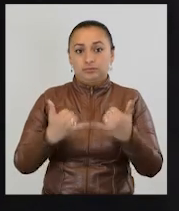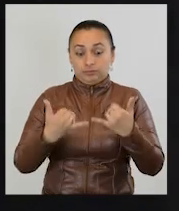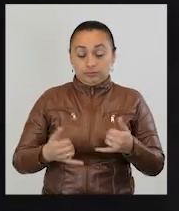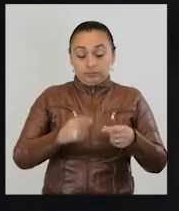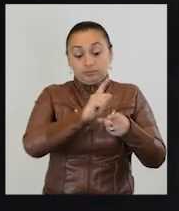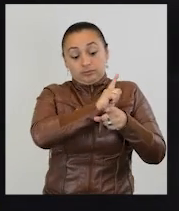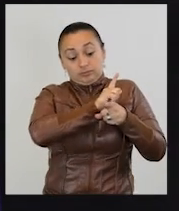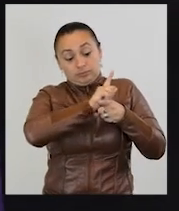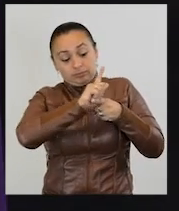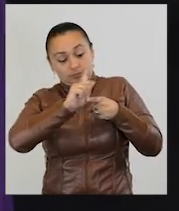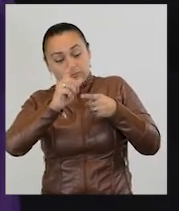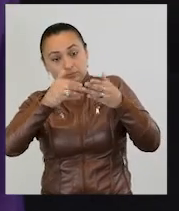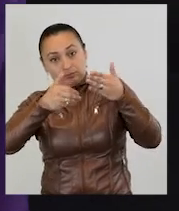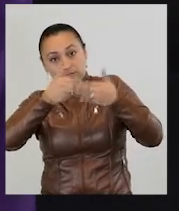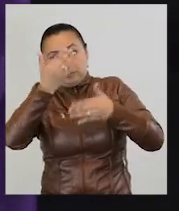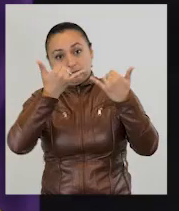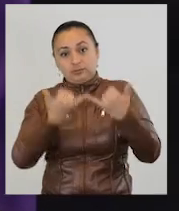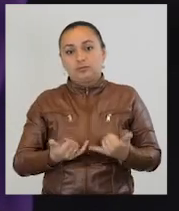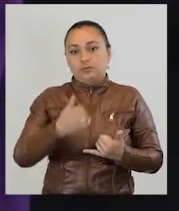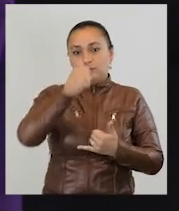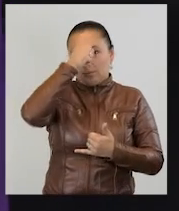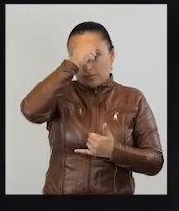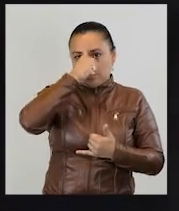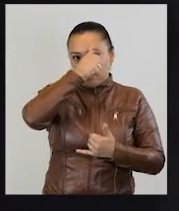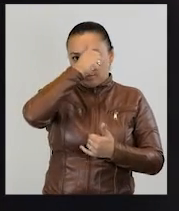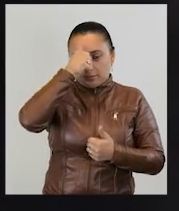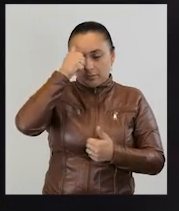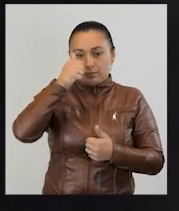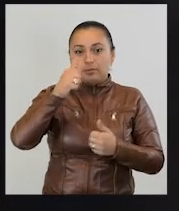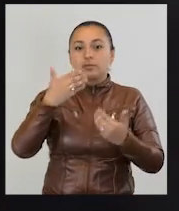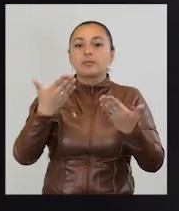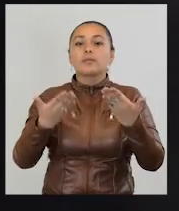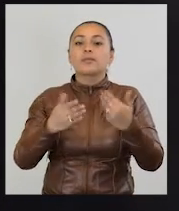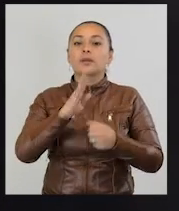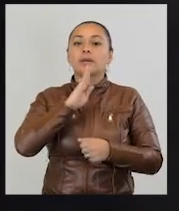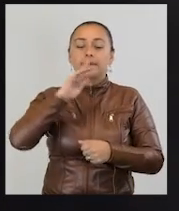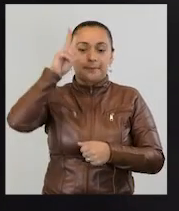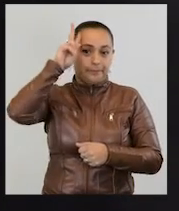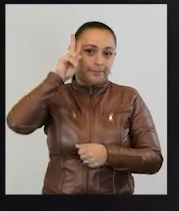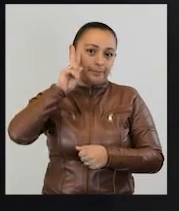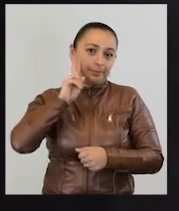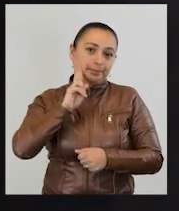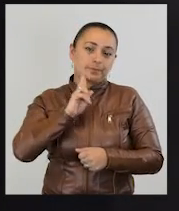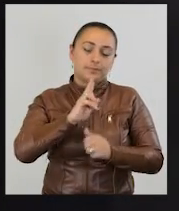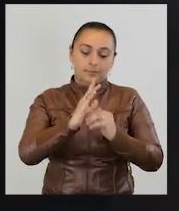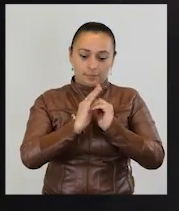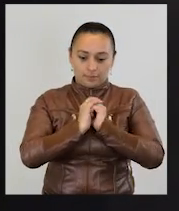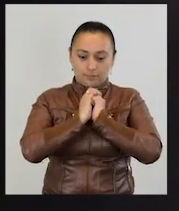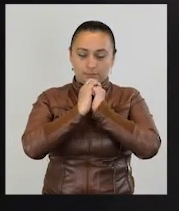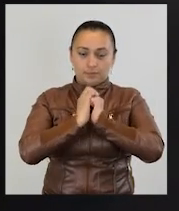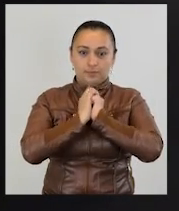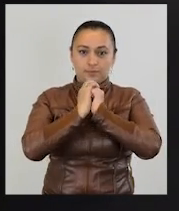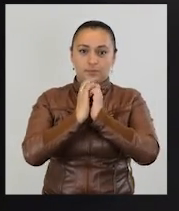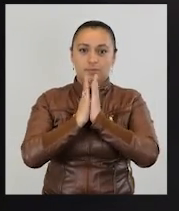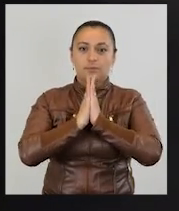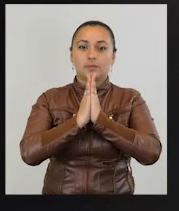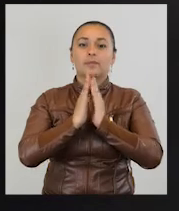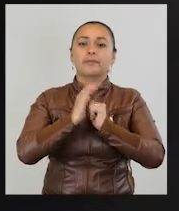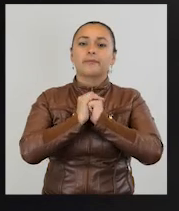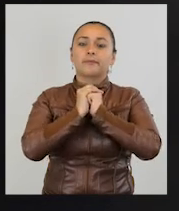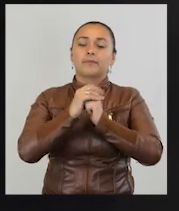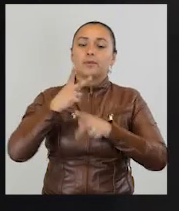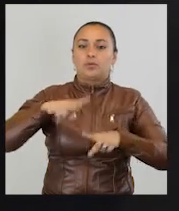Amén. Encomendamos esta semana que iniciamos hoy domingo a la Santísima Virgen María, que ella proteja y